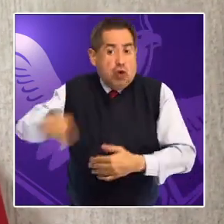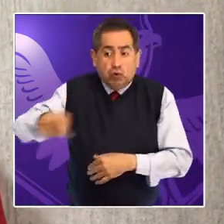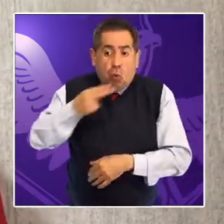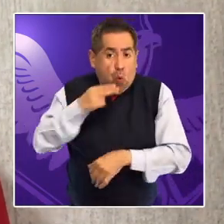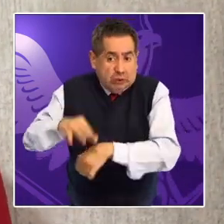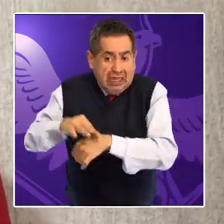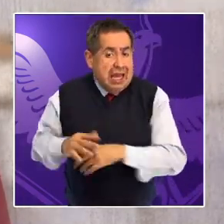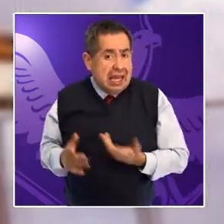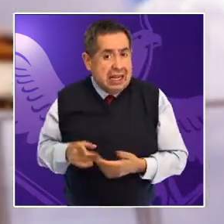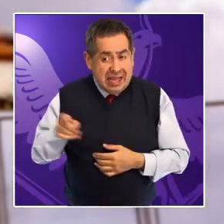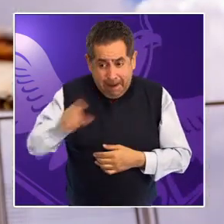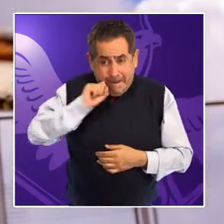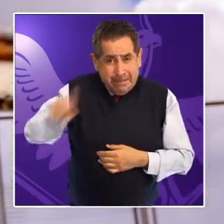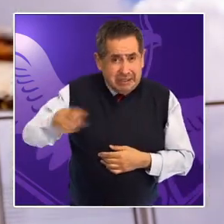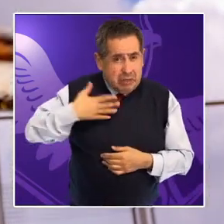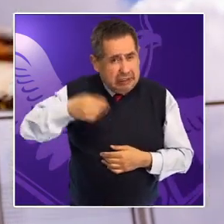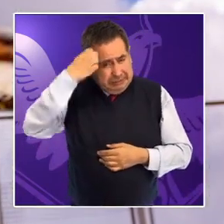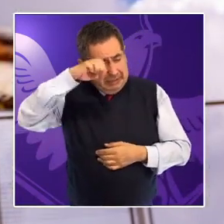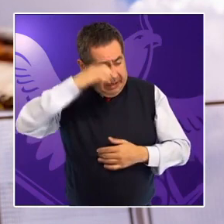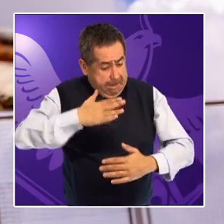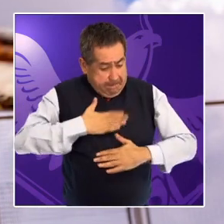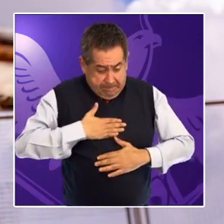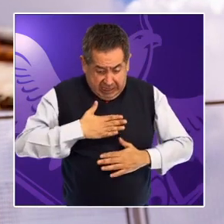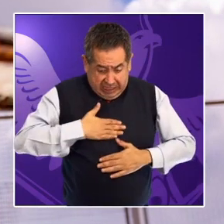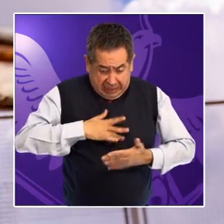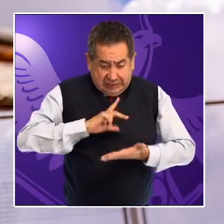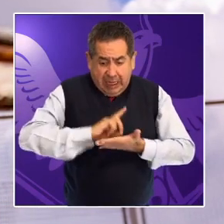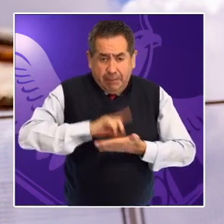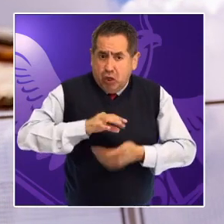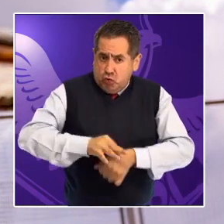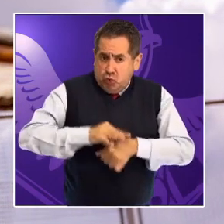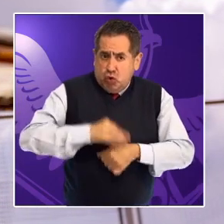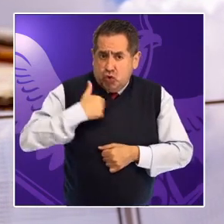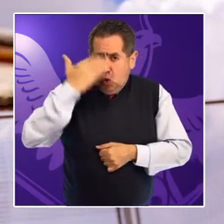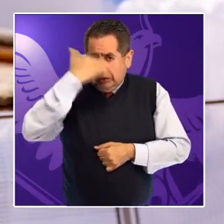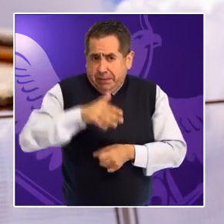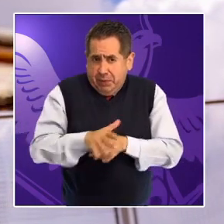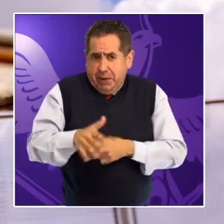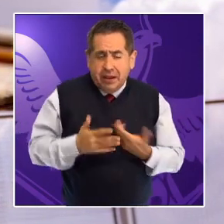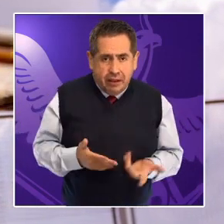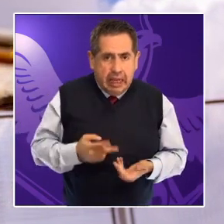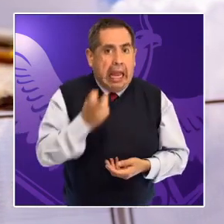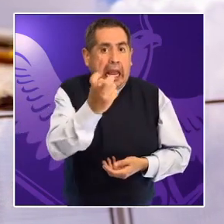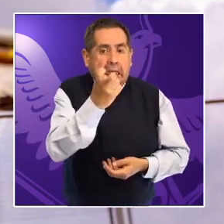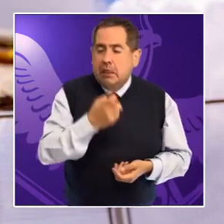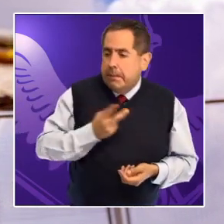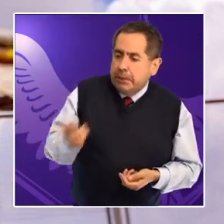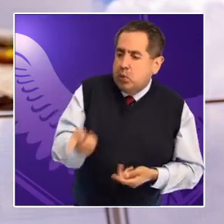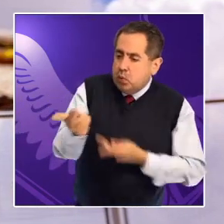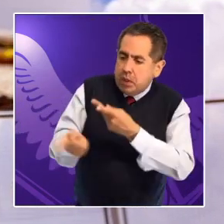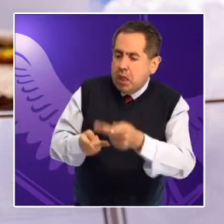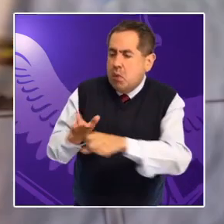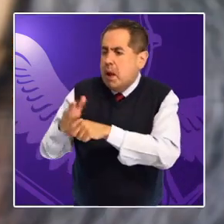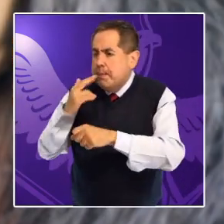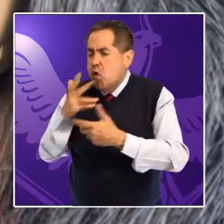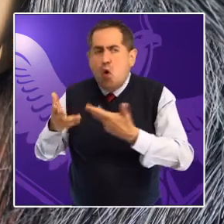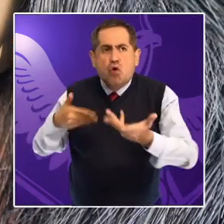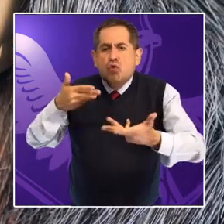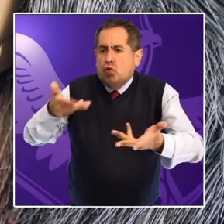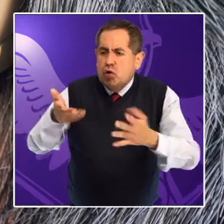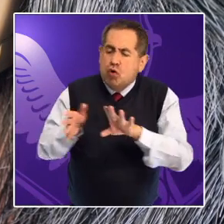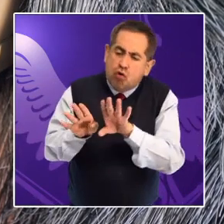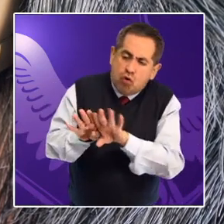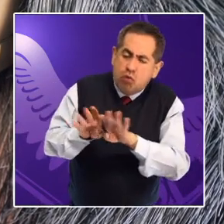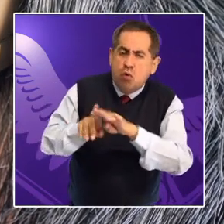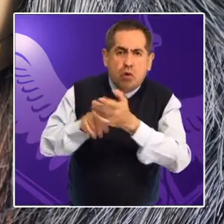porque ellos son los expertos en su discapacidad. Y entonces preguntándole a ellos podemos crear mejores soluciones, que